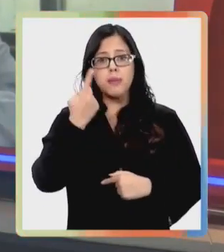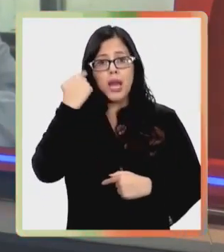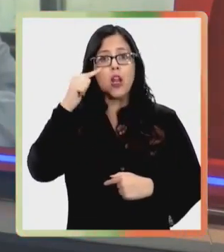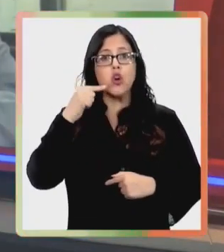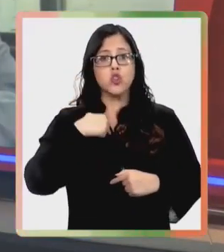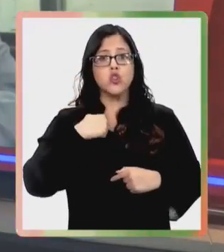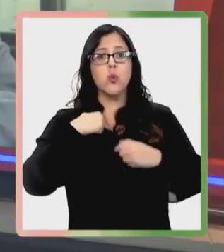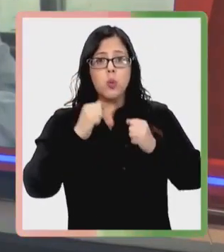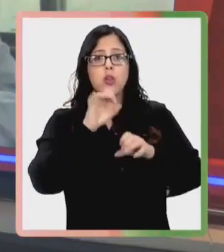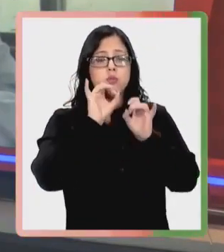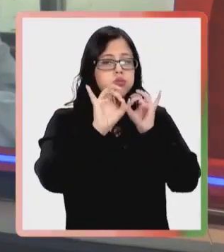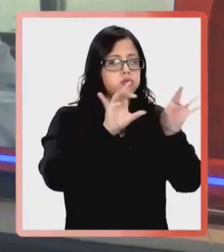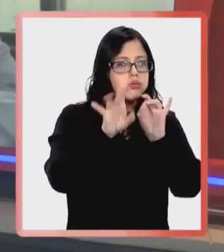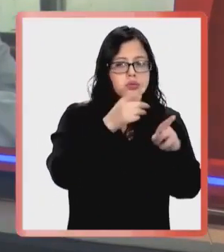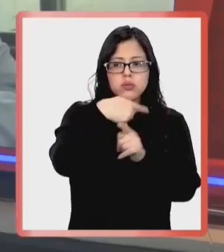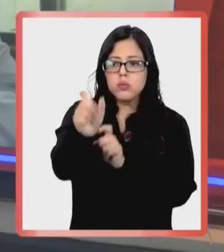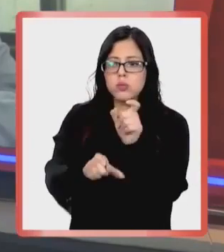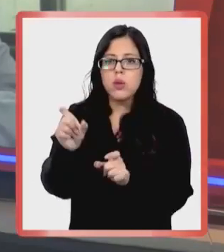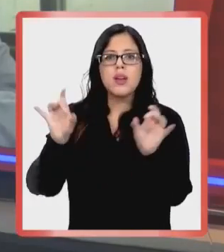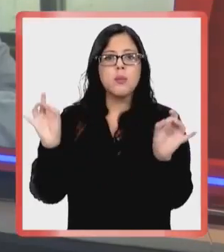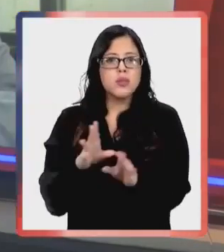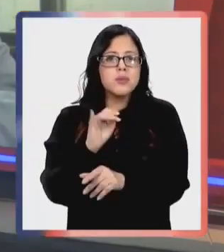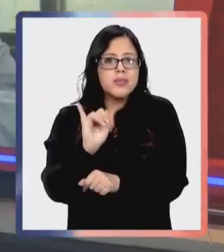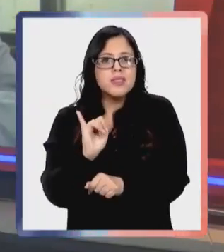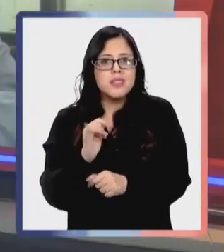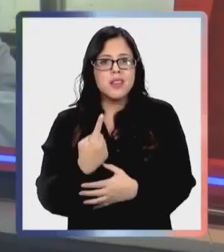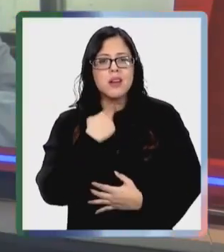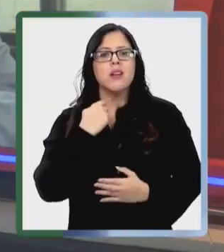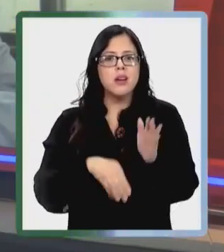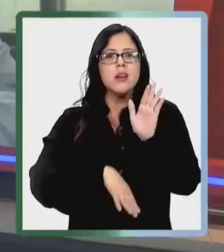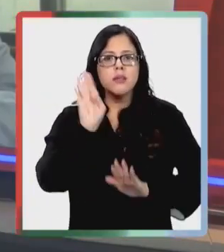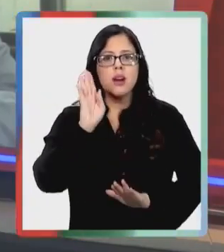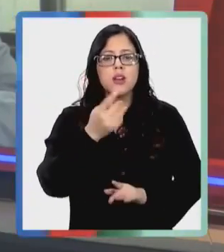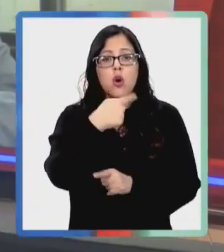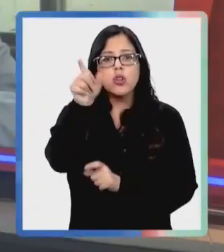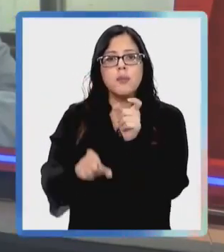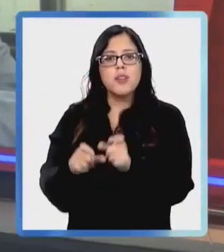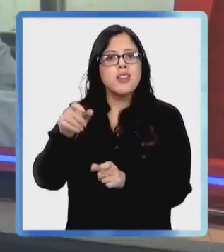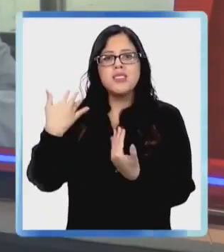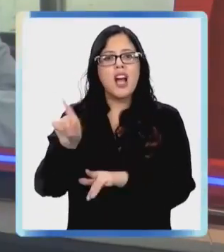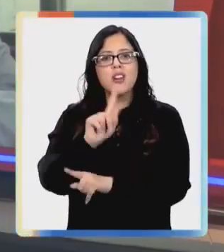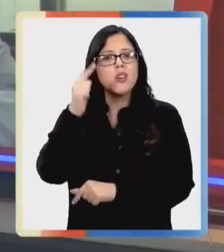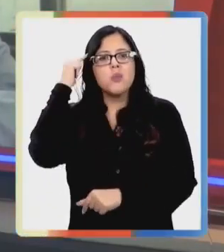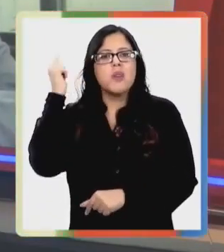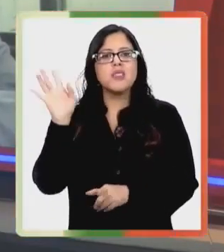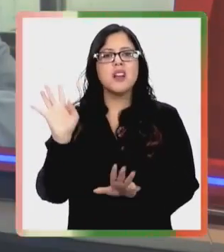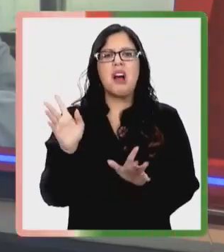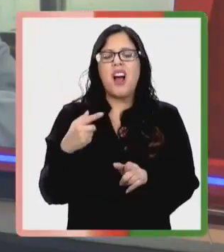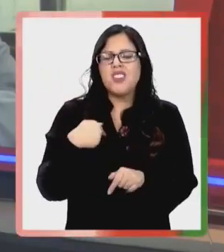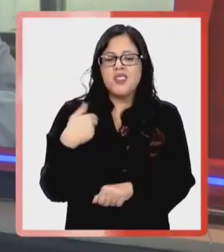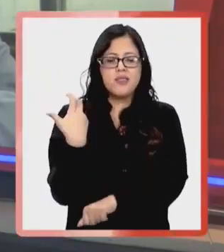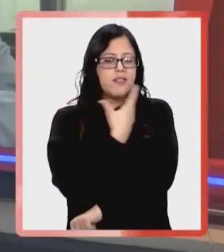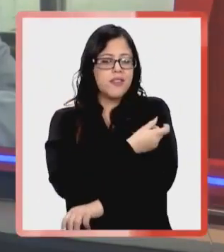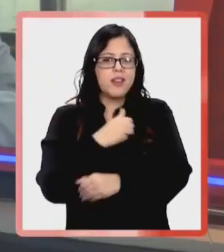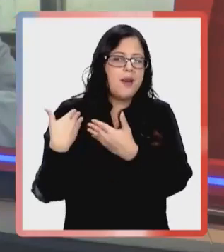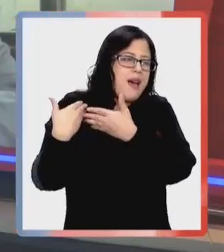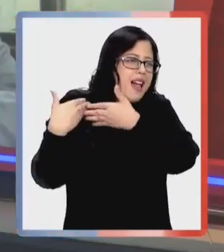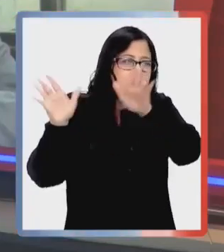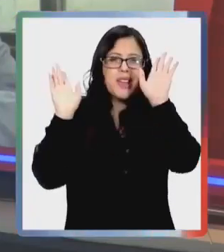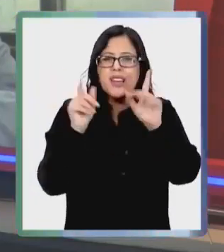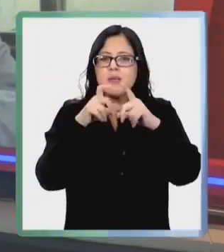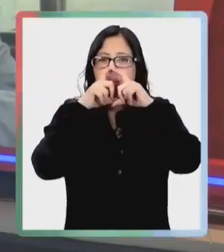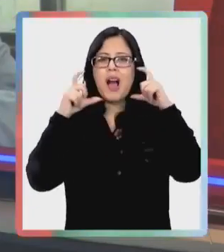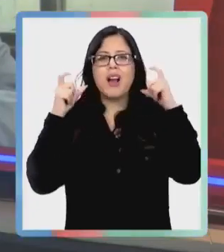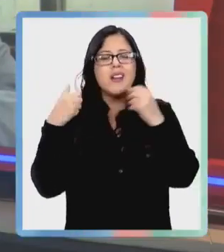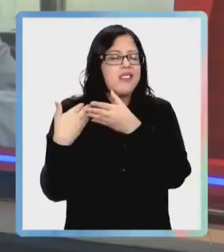tanto a mí, pero se lo puede llevar si estoy en etapa contagiante a otra persona que sí la va a pasar mal. Hay gente que dejó de pensar en eso, que dice, no, no me voy a vacunar